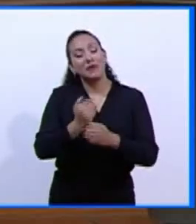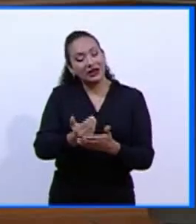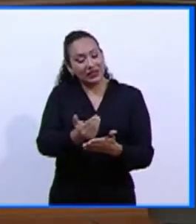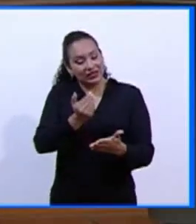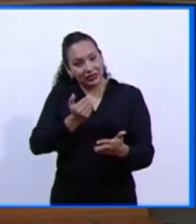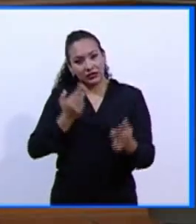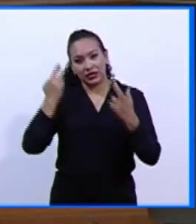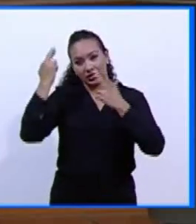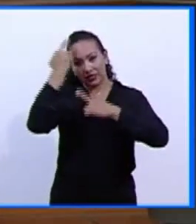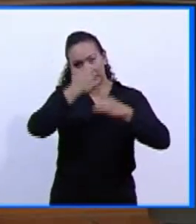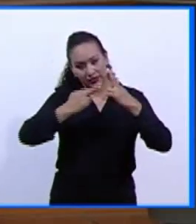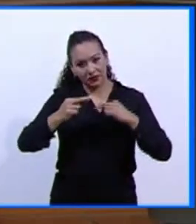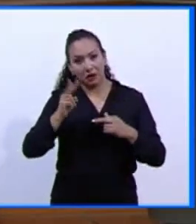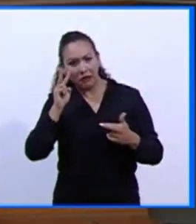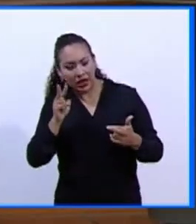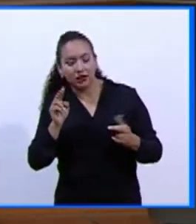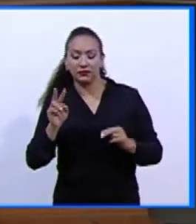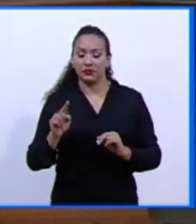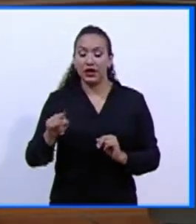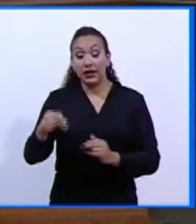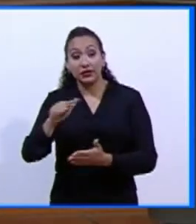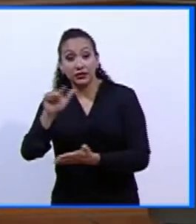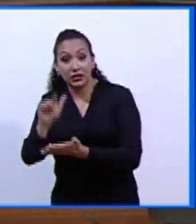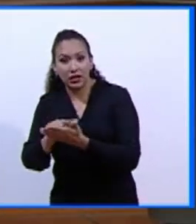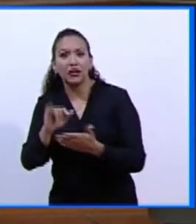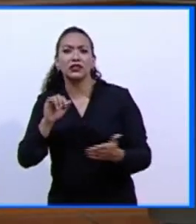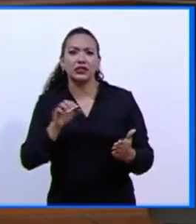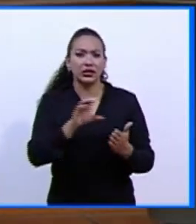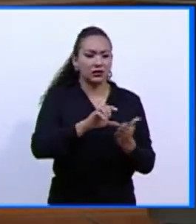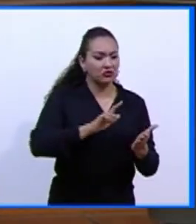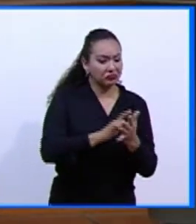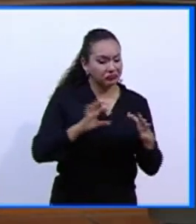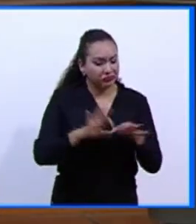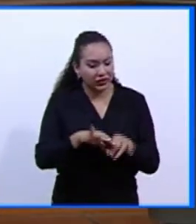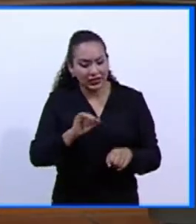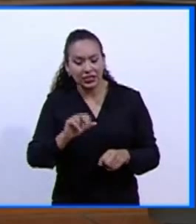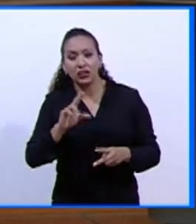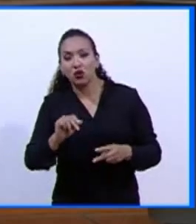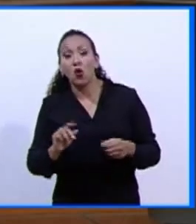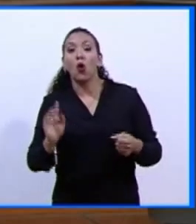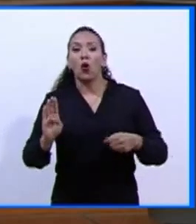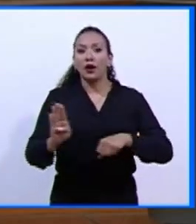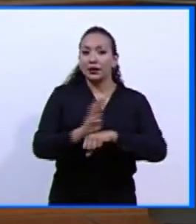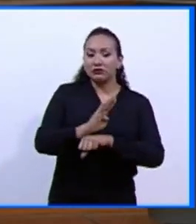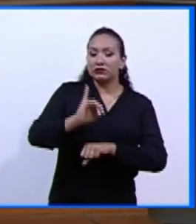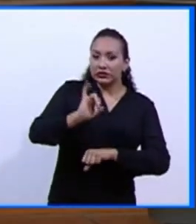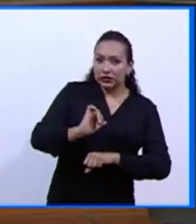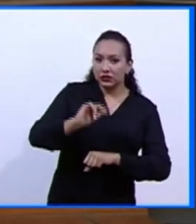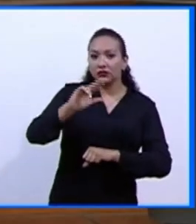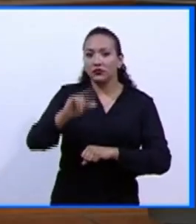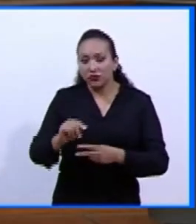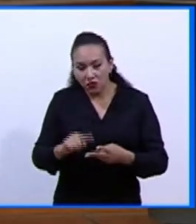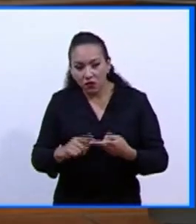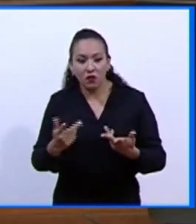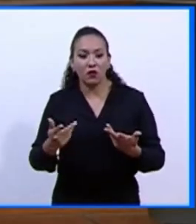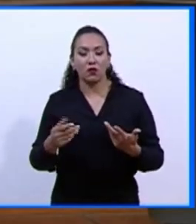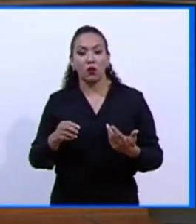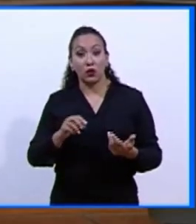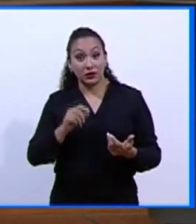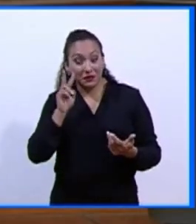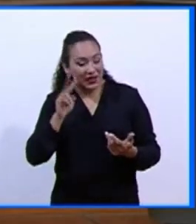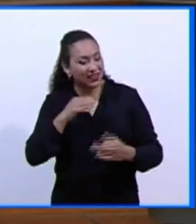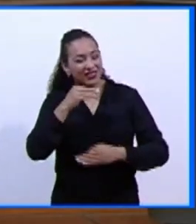es constitucional, o si el impacto es menor o en otro grado, pues pudiéramos declararla